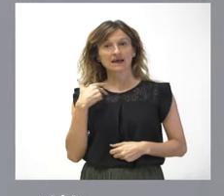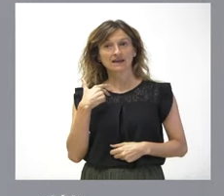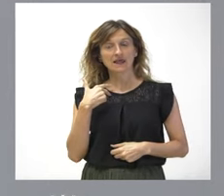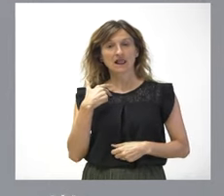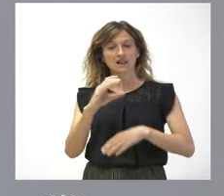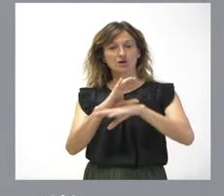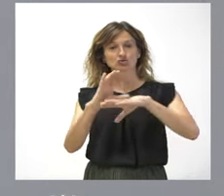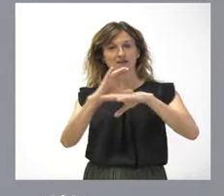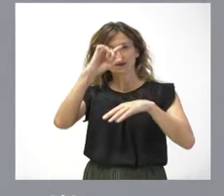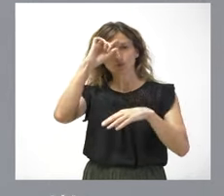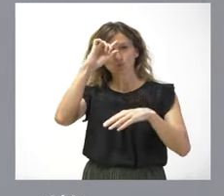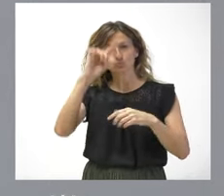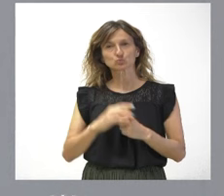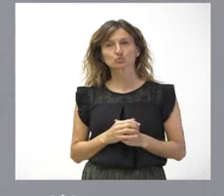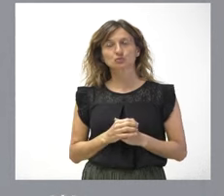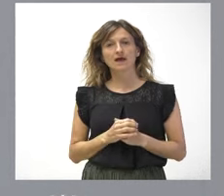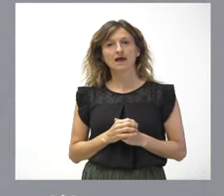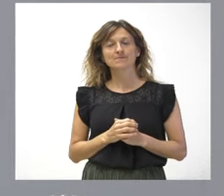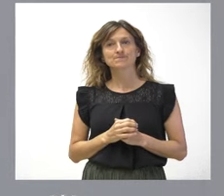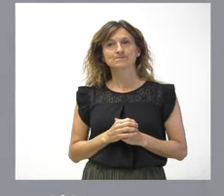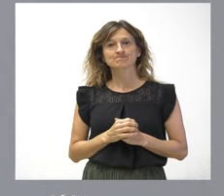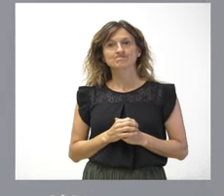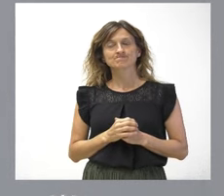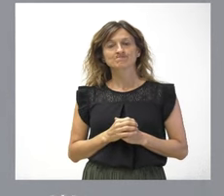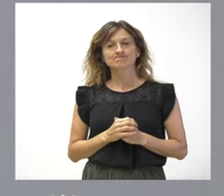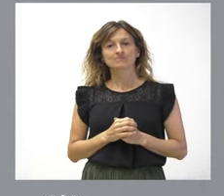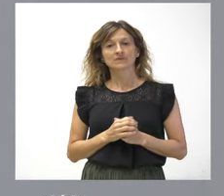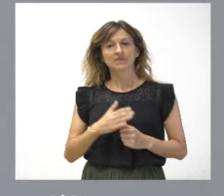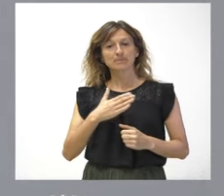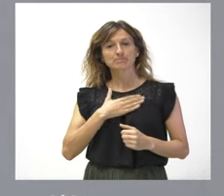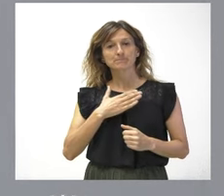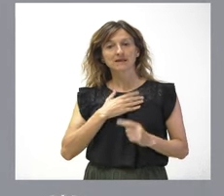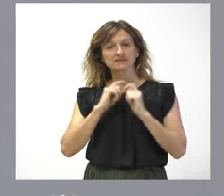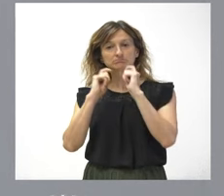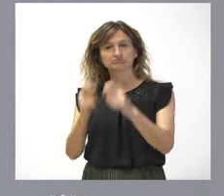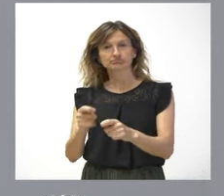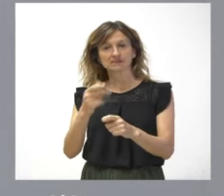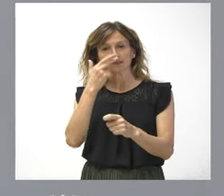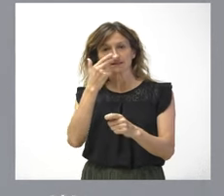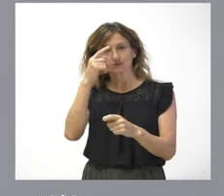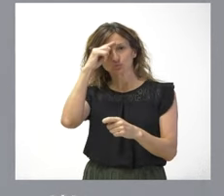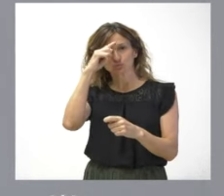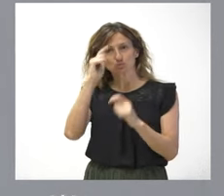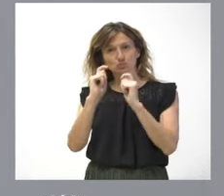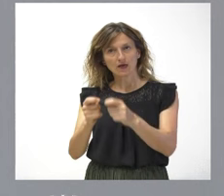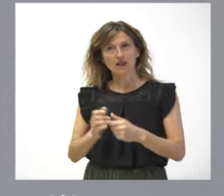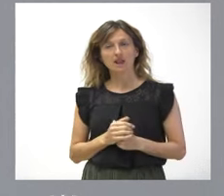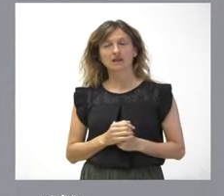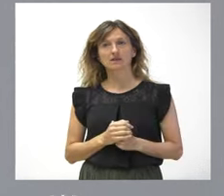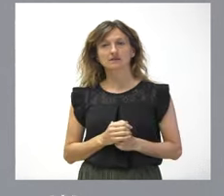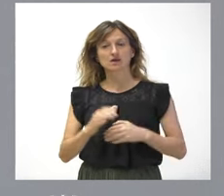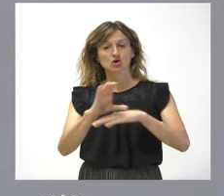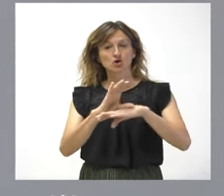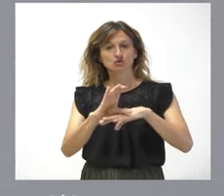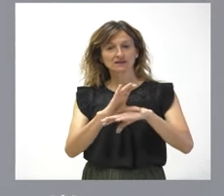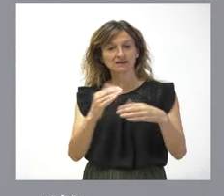consejería de cultura lo que viene es a apoyarse aquellos bienes que tienen declaración como bienes de interés cultural y desde la consejería con